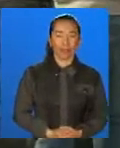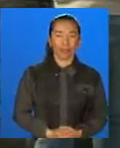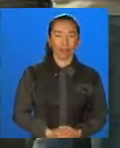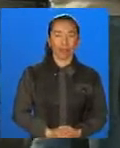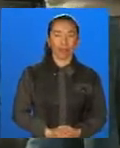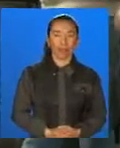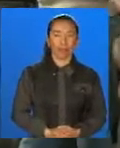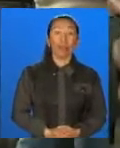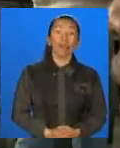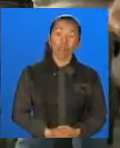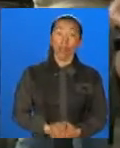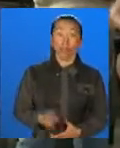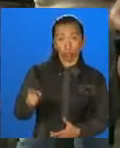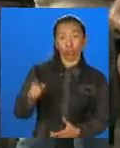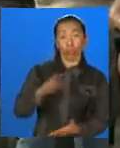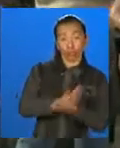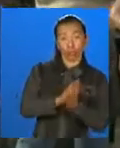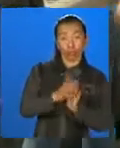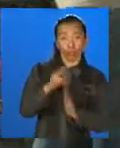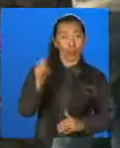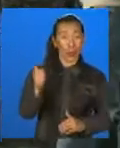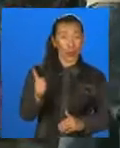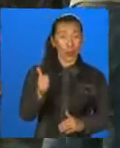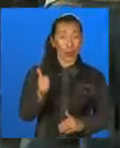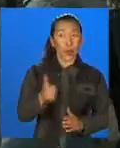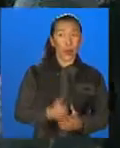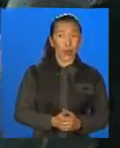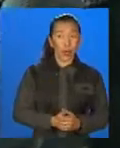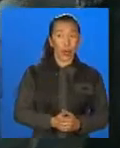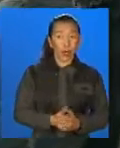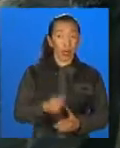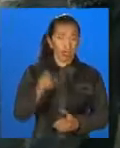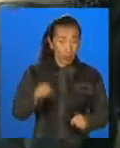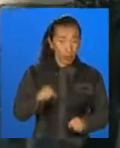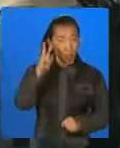Que muy bueno, que eso para respetar,